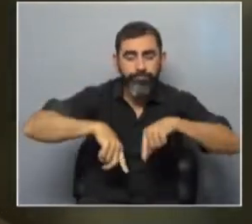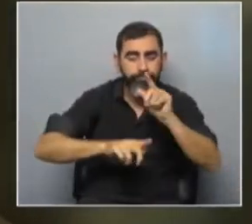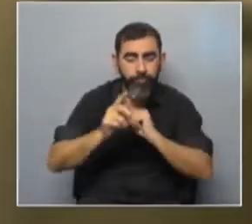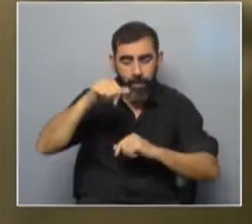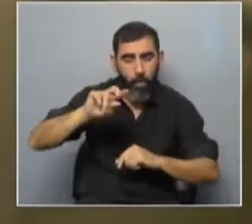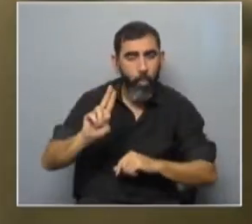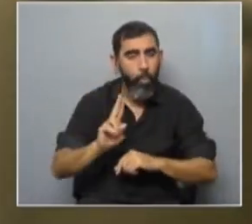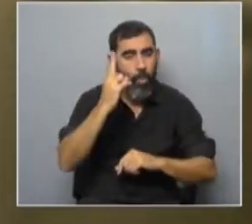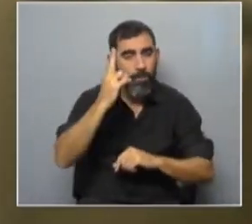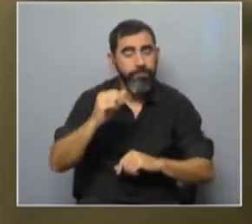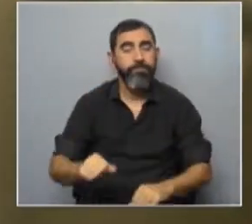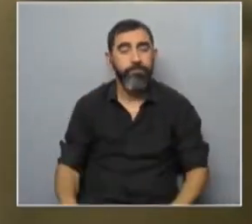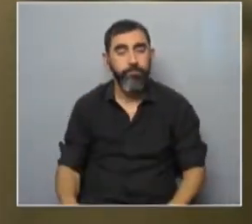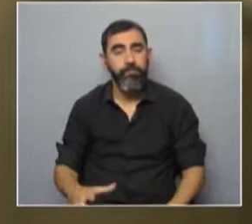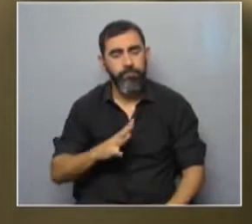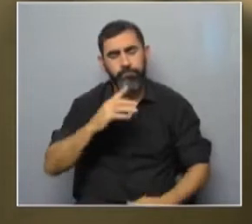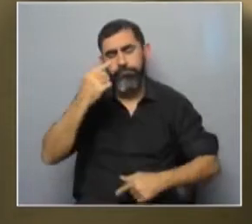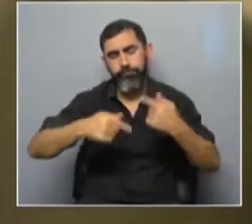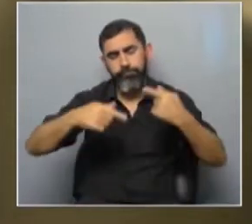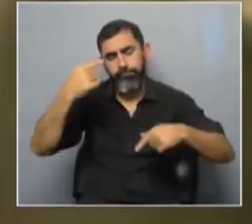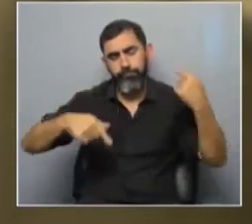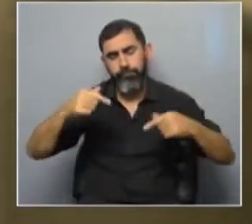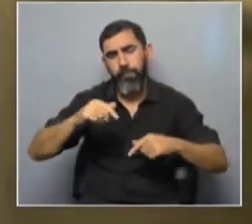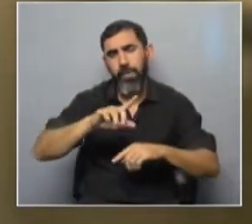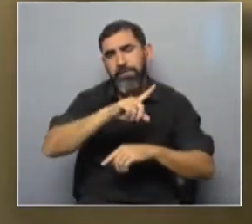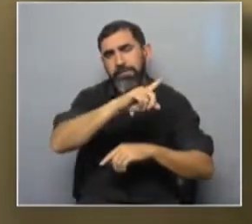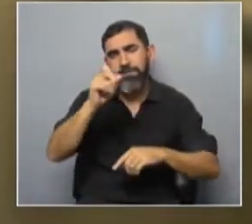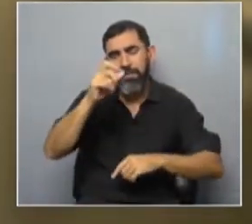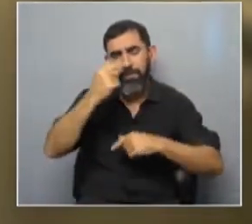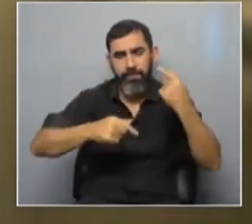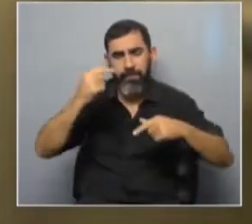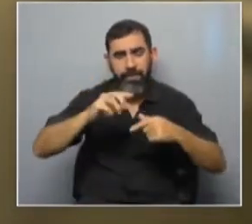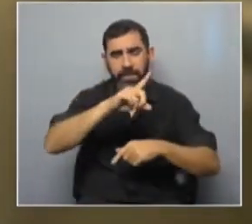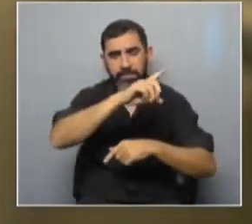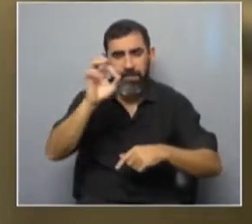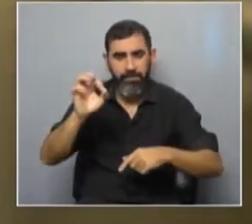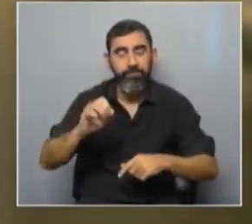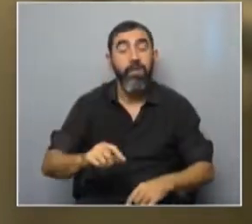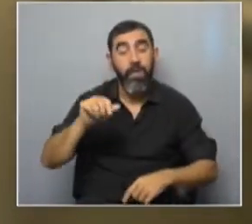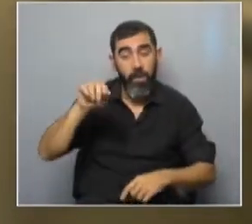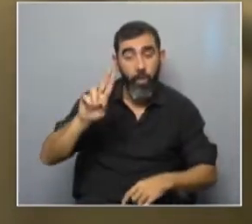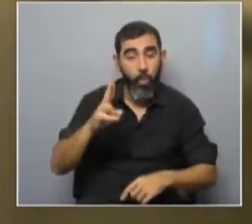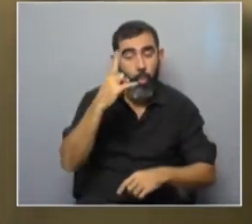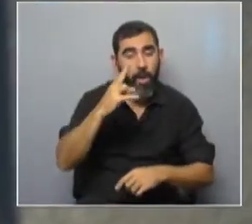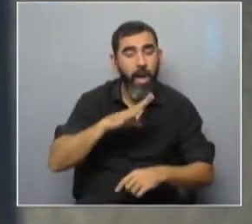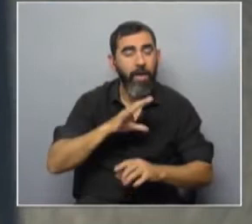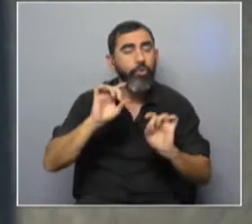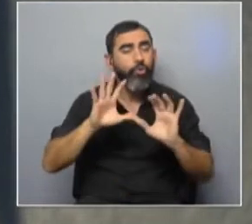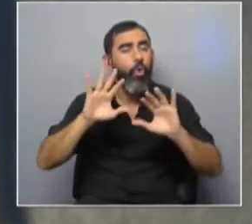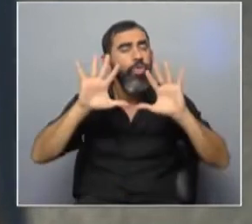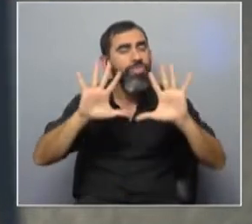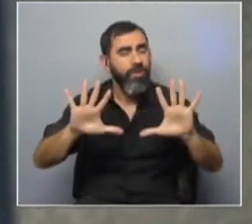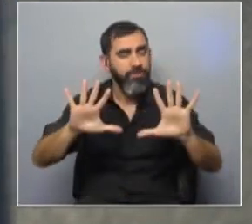país. Hay una gran diversidad de enterovirus, son más de 100 tipos distintos, y en Uruguay había reporte apenas menos de